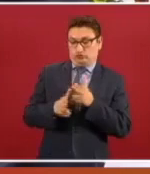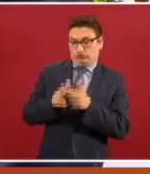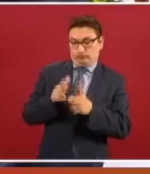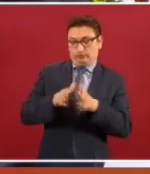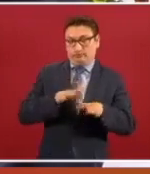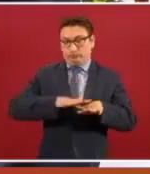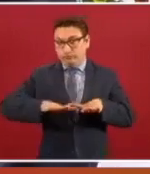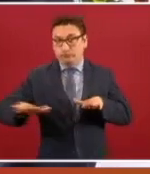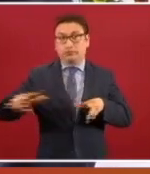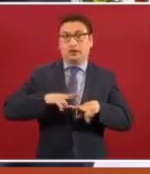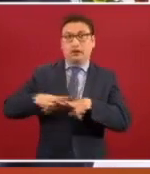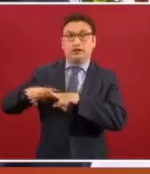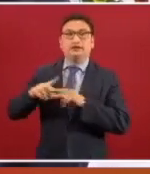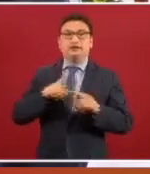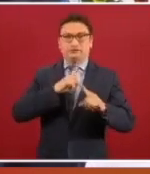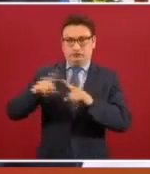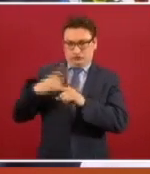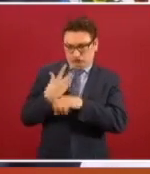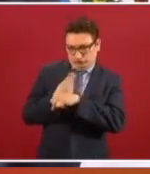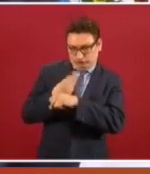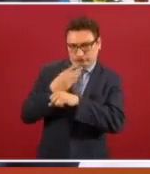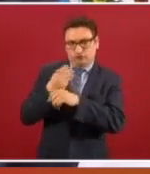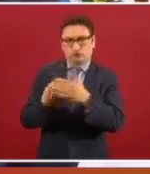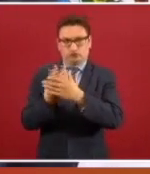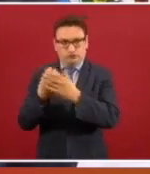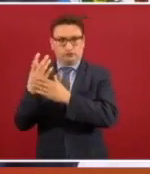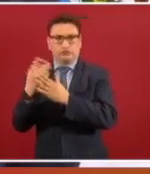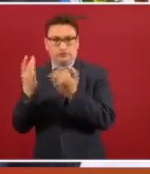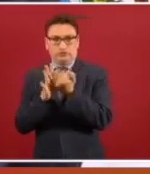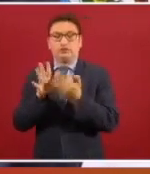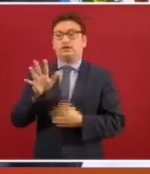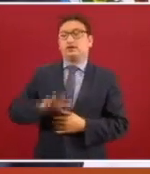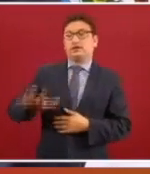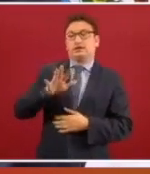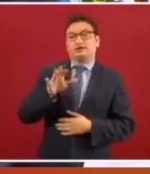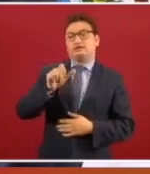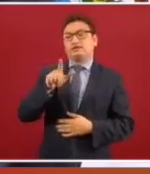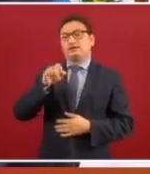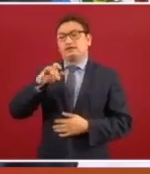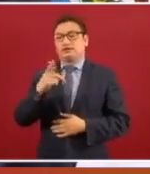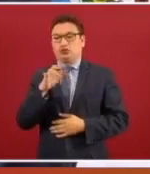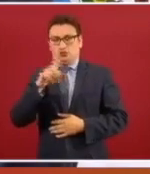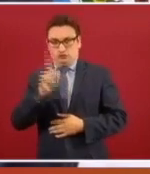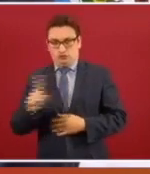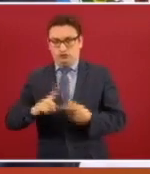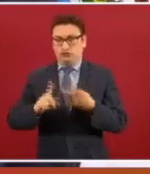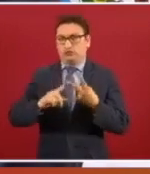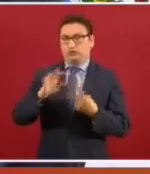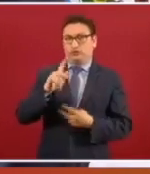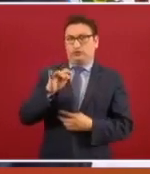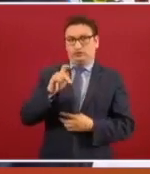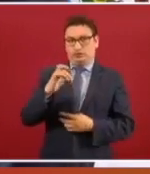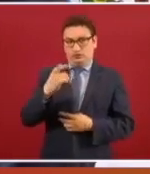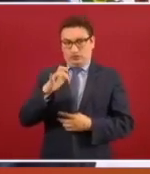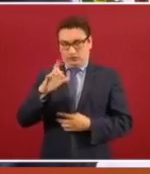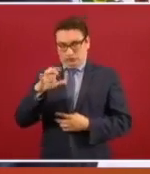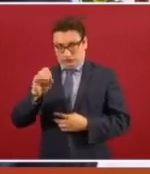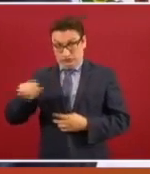puertos de Salina Cruz y Coatzacoalcos. Ahí